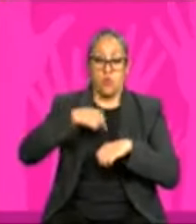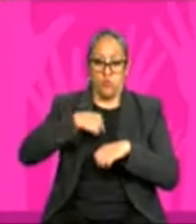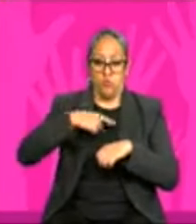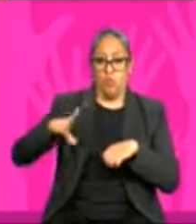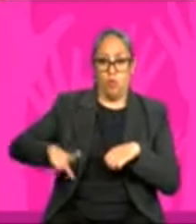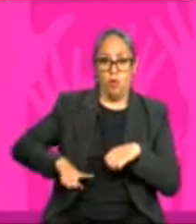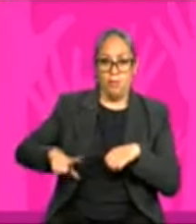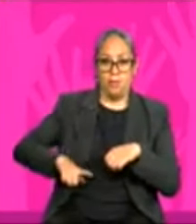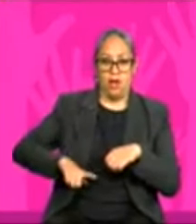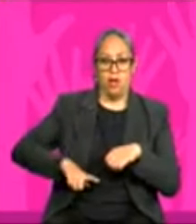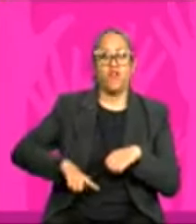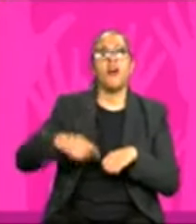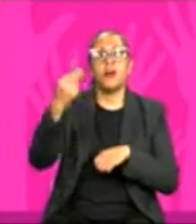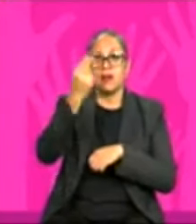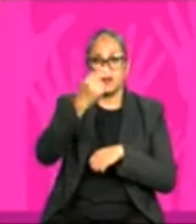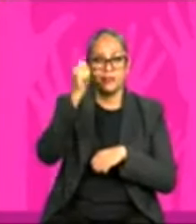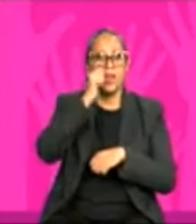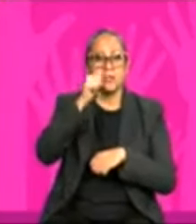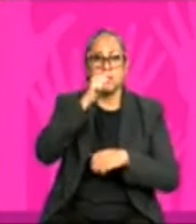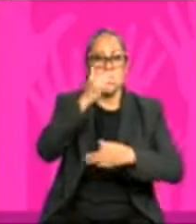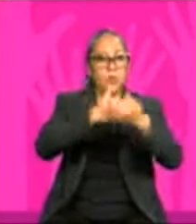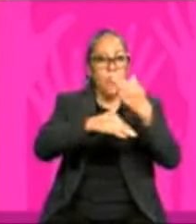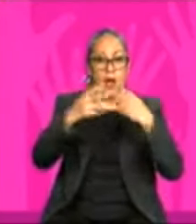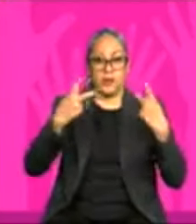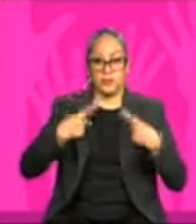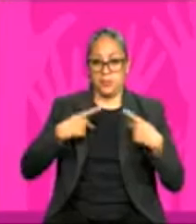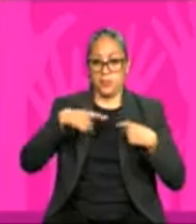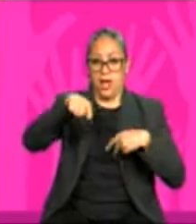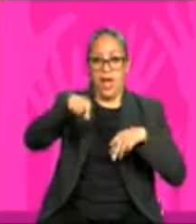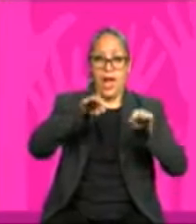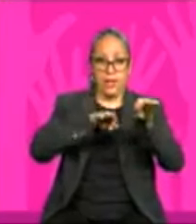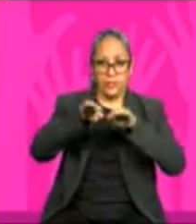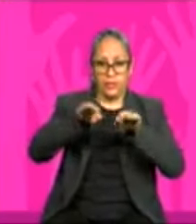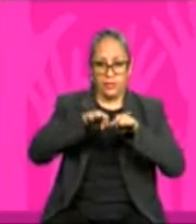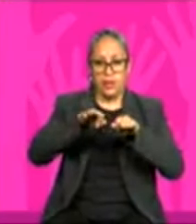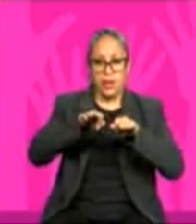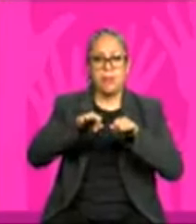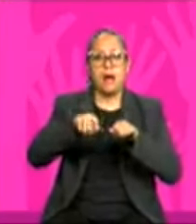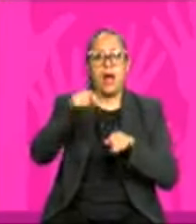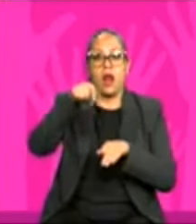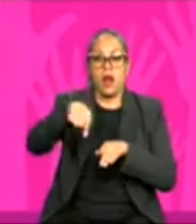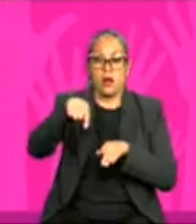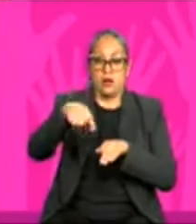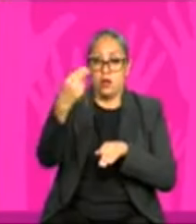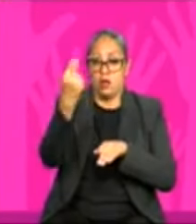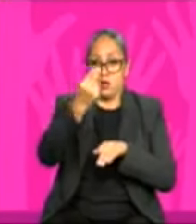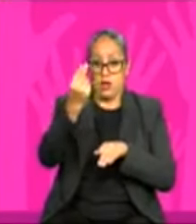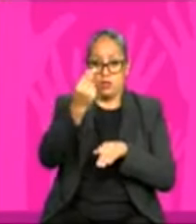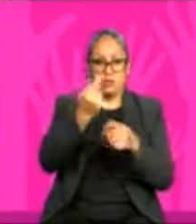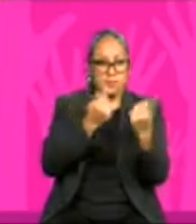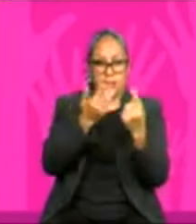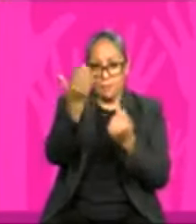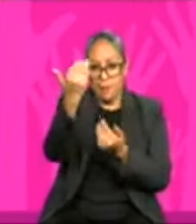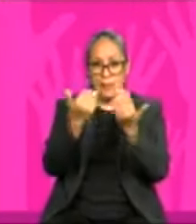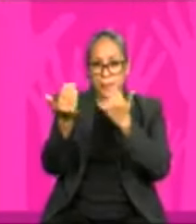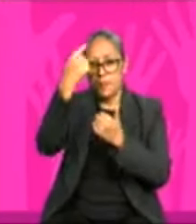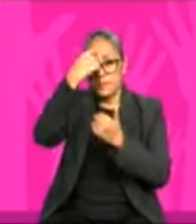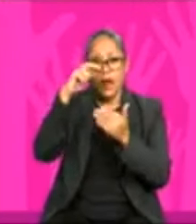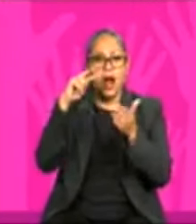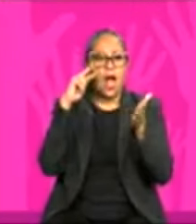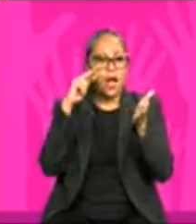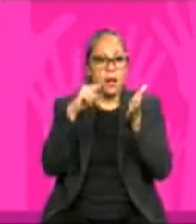gobierno. Llamaremos a rendir cuentas a todos los altos funcionarios del gabinete corrupto, a los secretarios de despacho